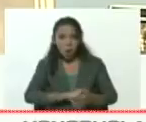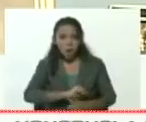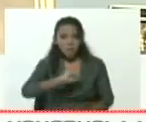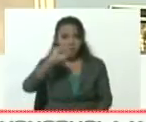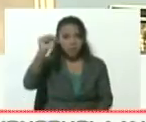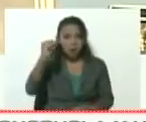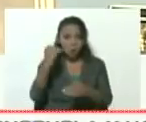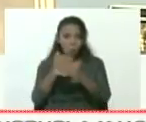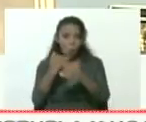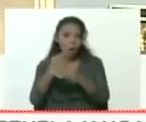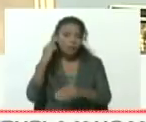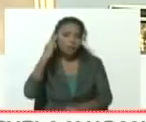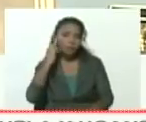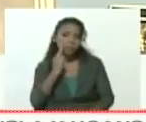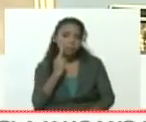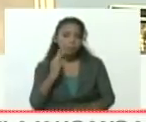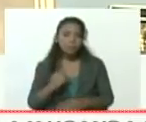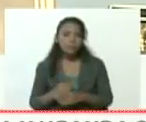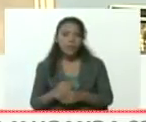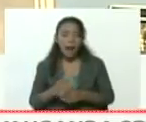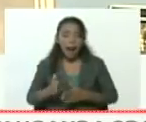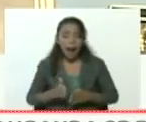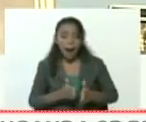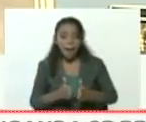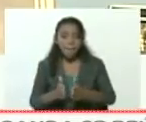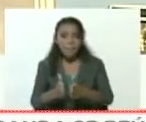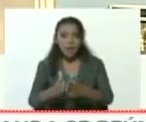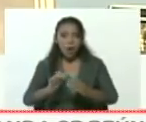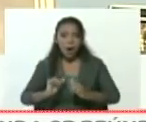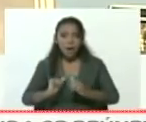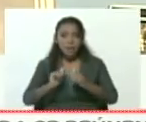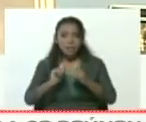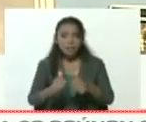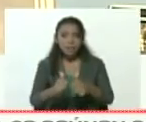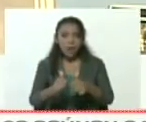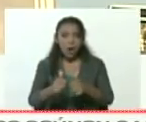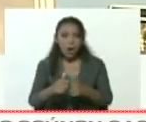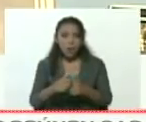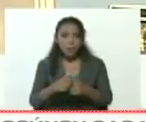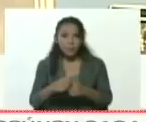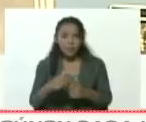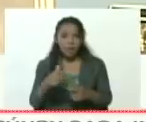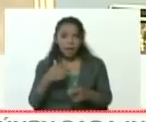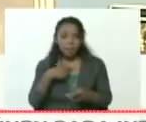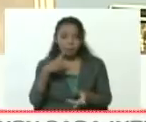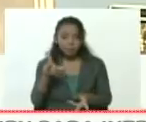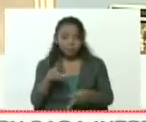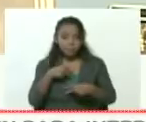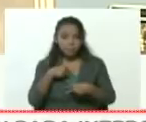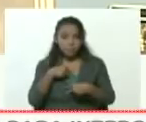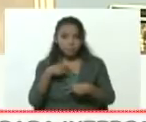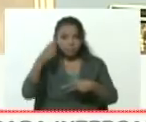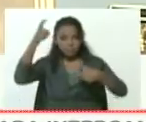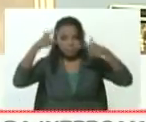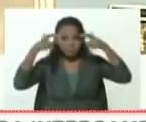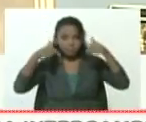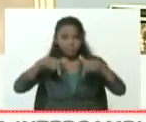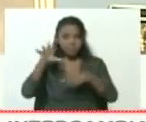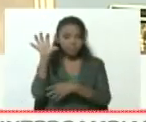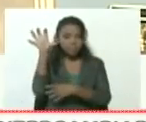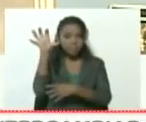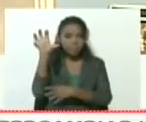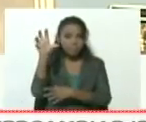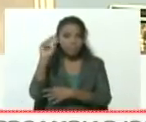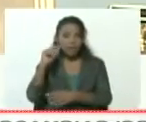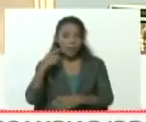Simón Bolívar, y vamos por el camino que inició, que reimpulsó, que retomó el comandante Chávez para esta patria y que junto